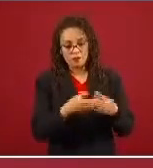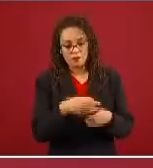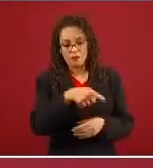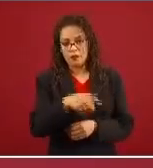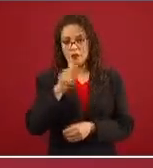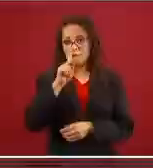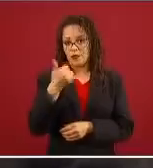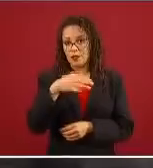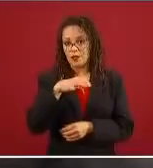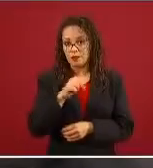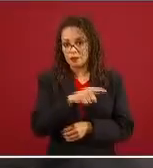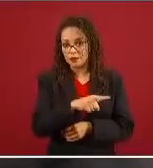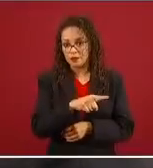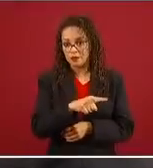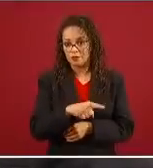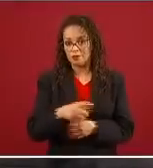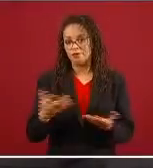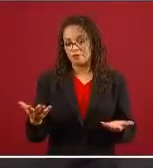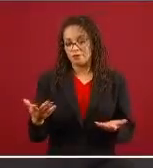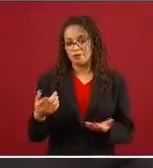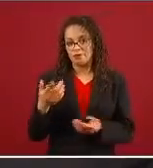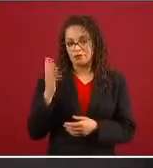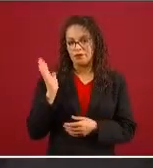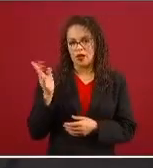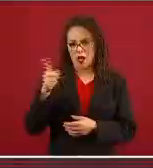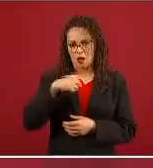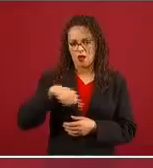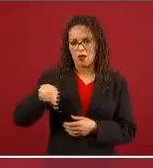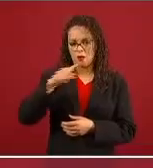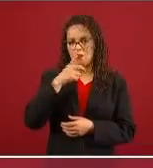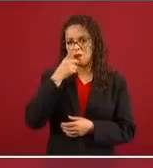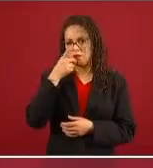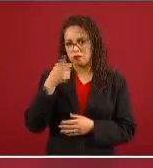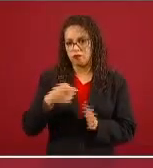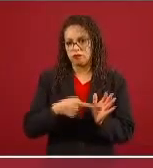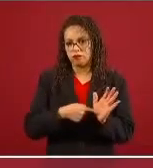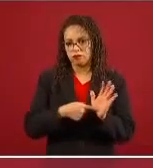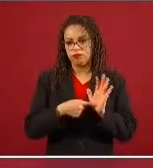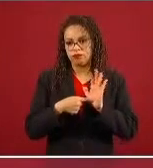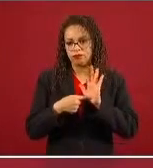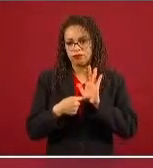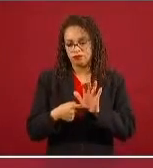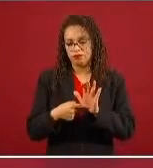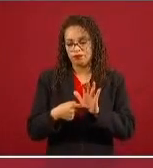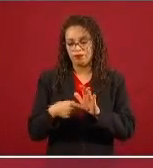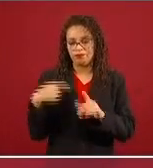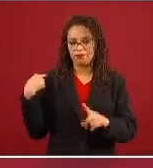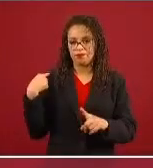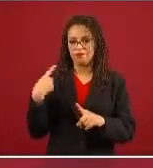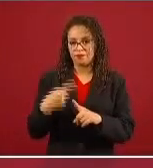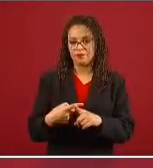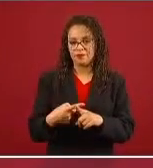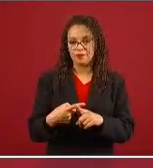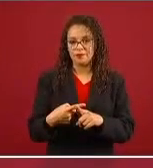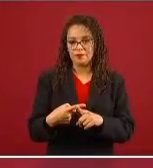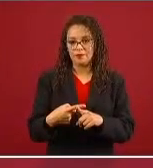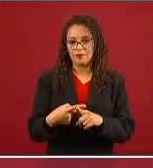corre el riesgo, y así lo dice la historia,